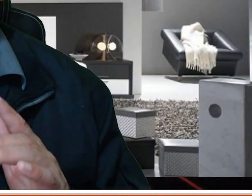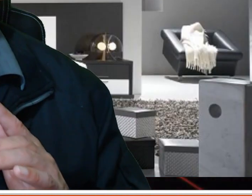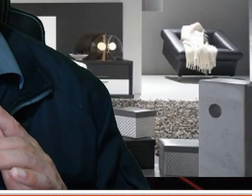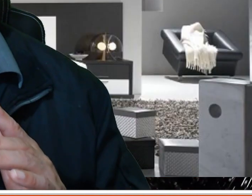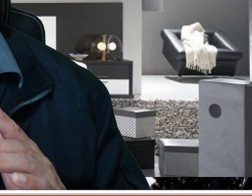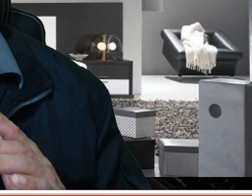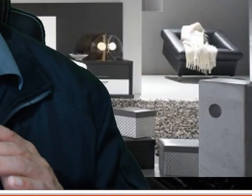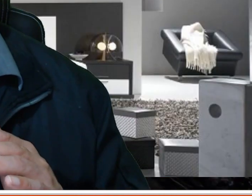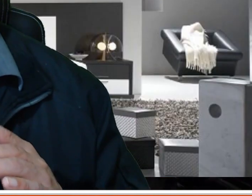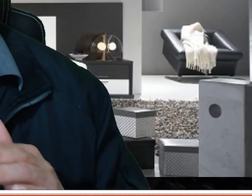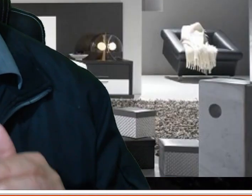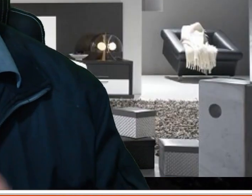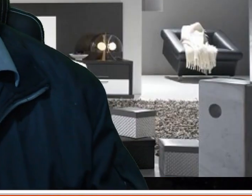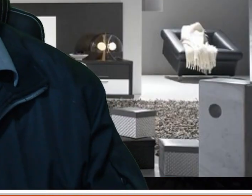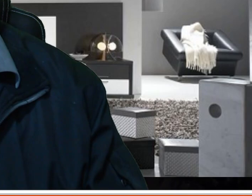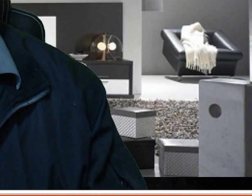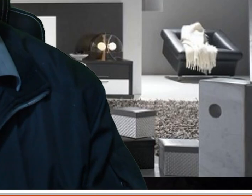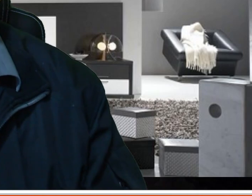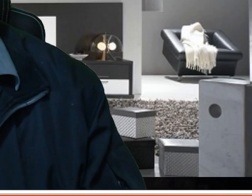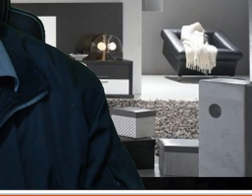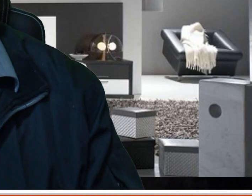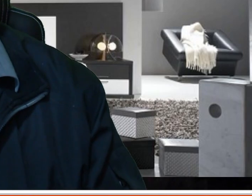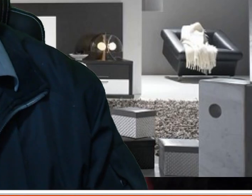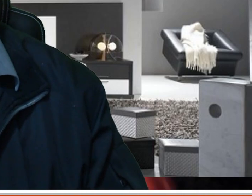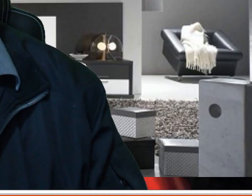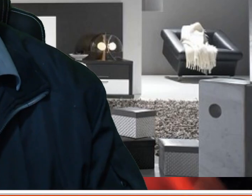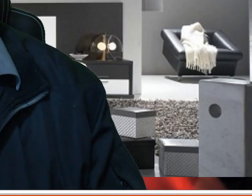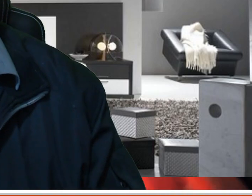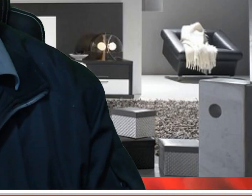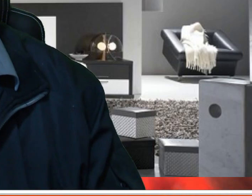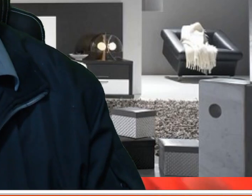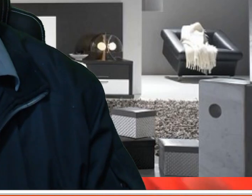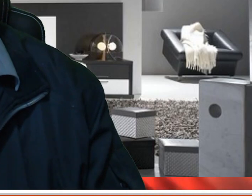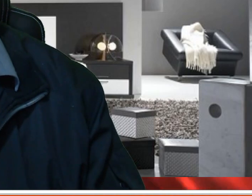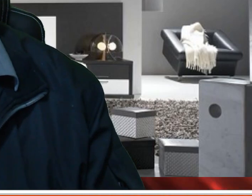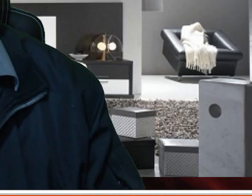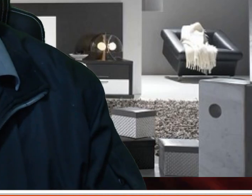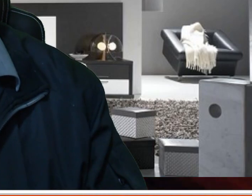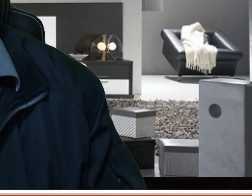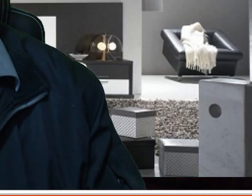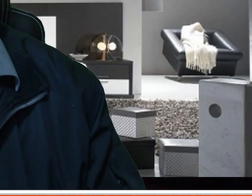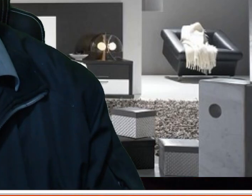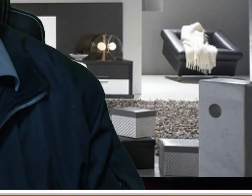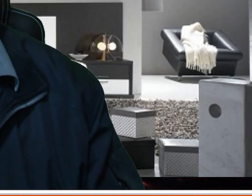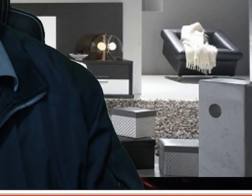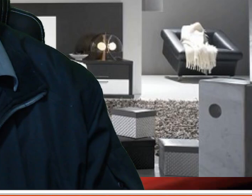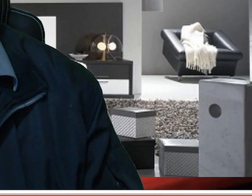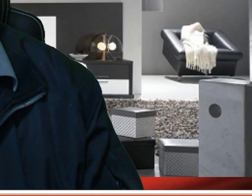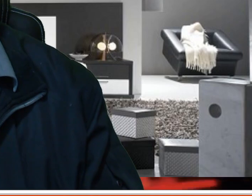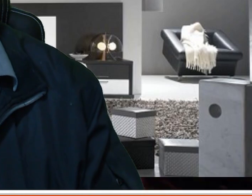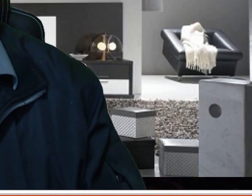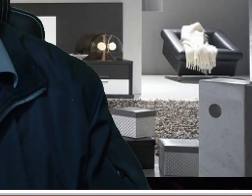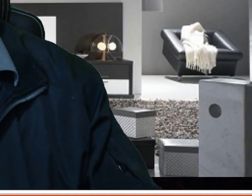Vamos a ir a la información, amigos y amigas, porque hoy el presidente López Obrador anuncia que ya prepara demandas en